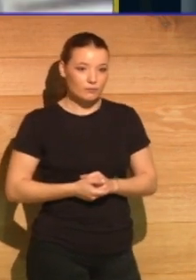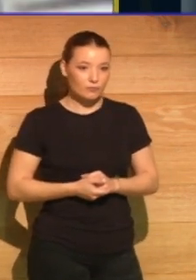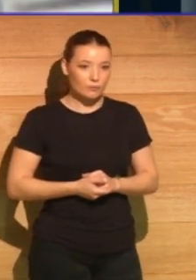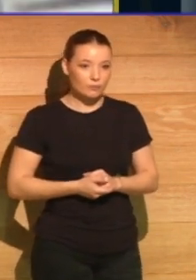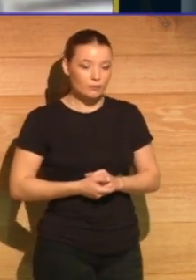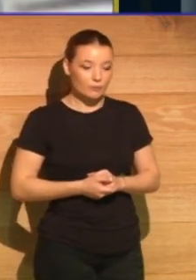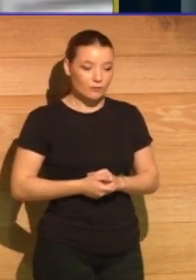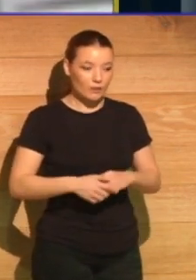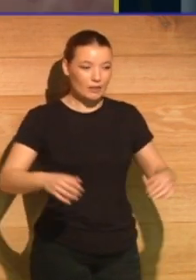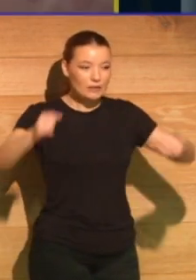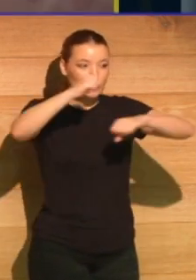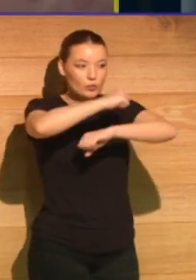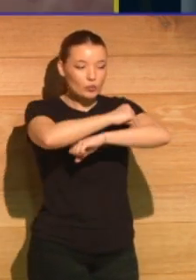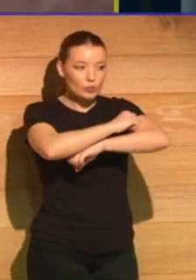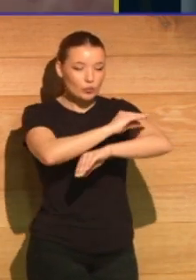En su ventana,